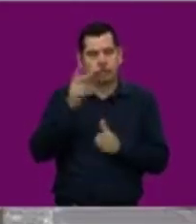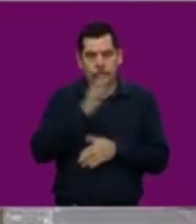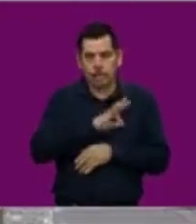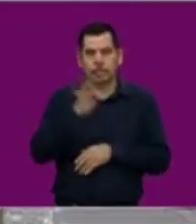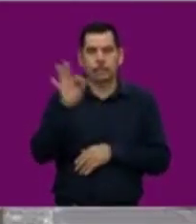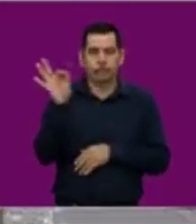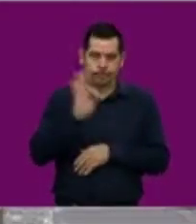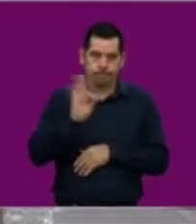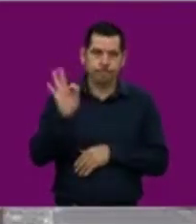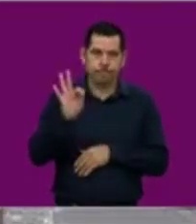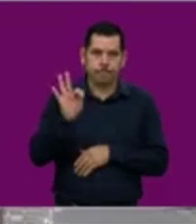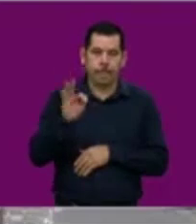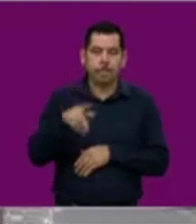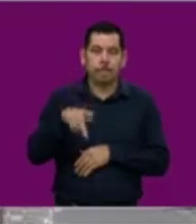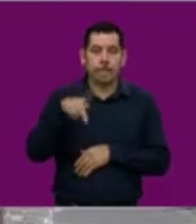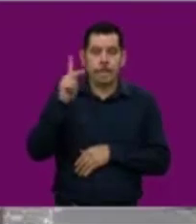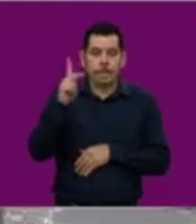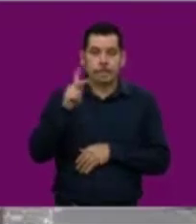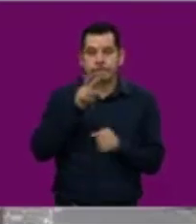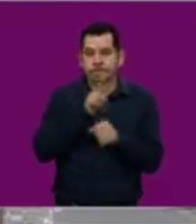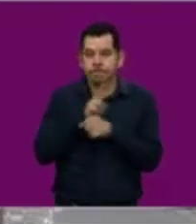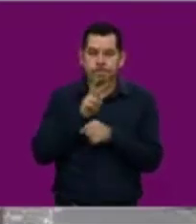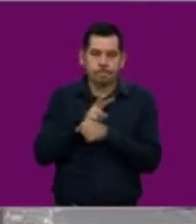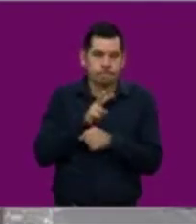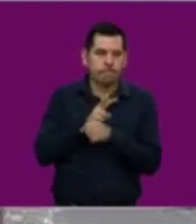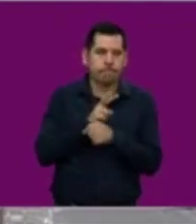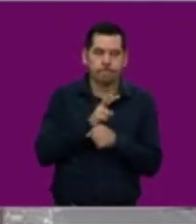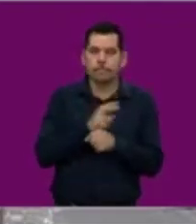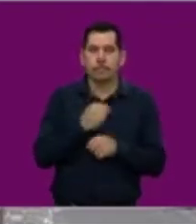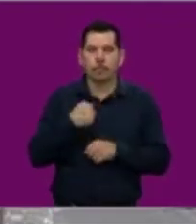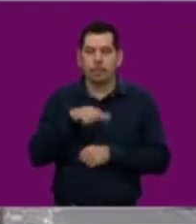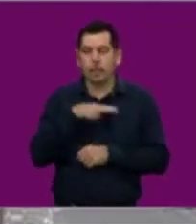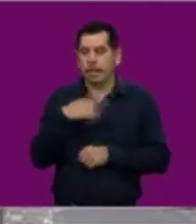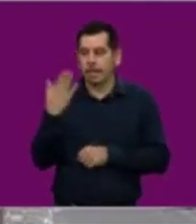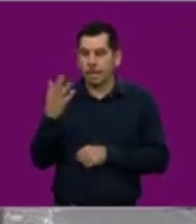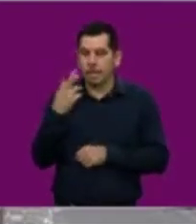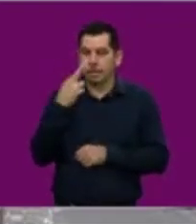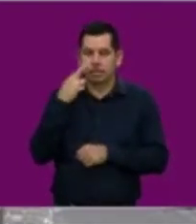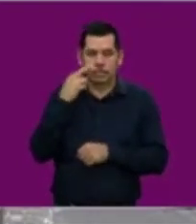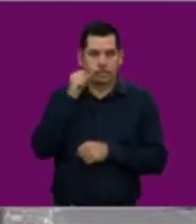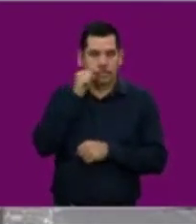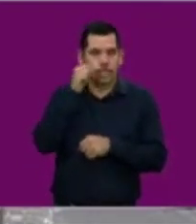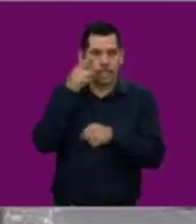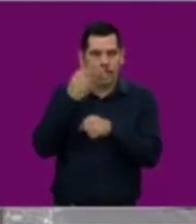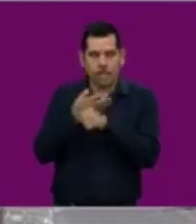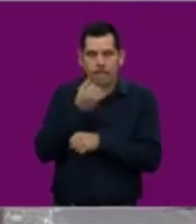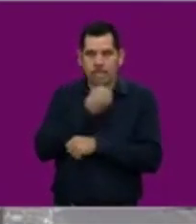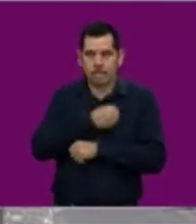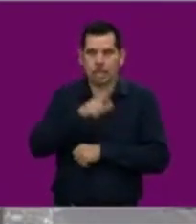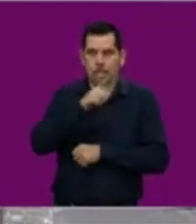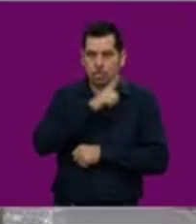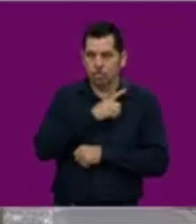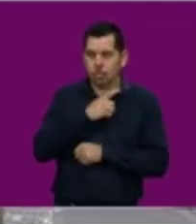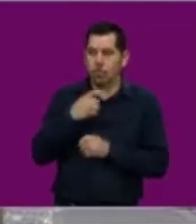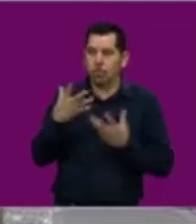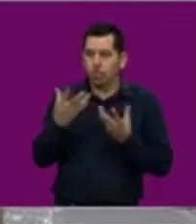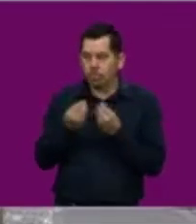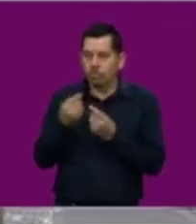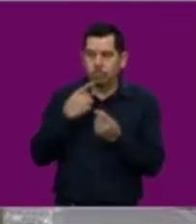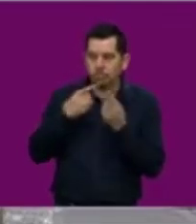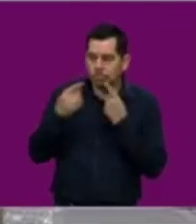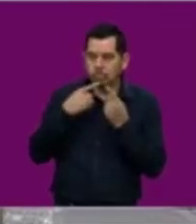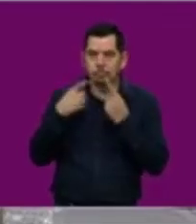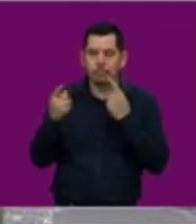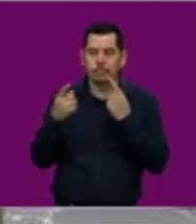pero estamos de manera muy coordinada con esa institución con el objetivo de que nos marque la pauta no conocemos el